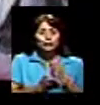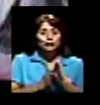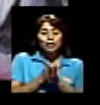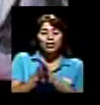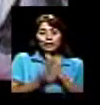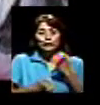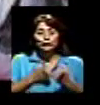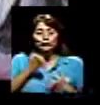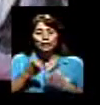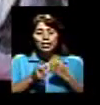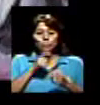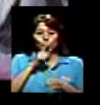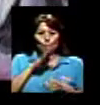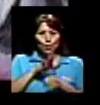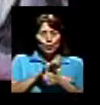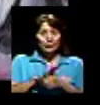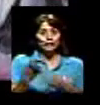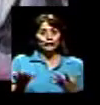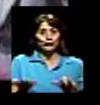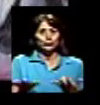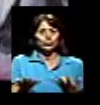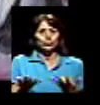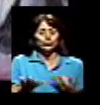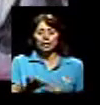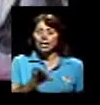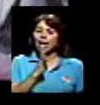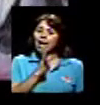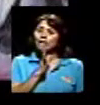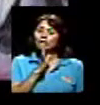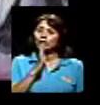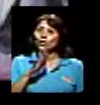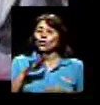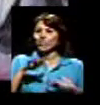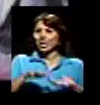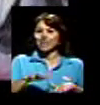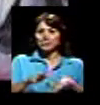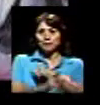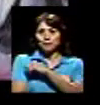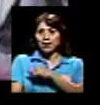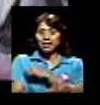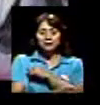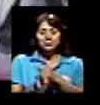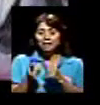nos habló de este país que ella quería tanto.